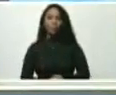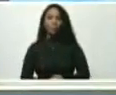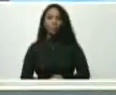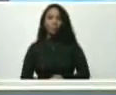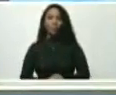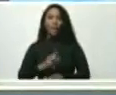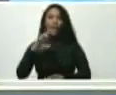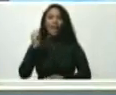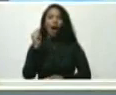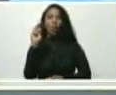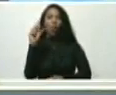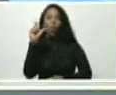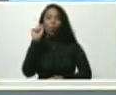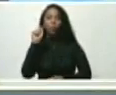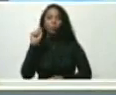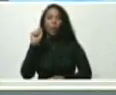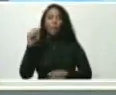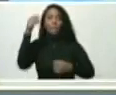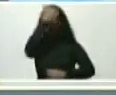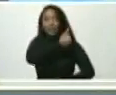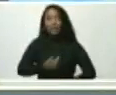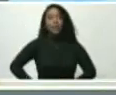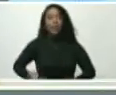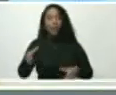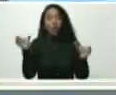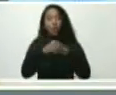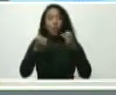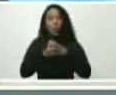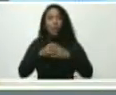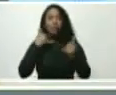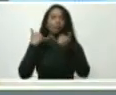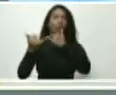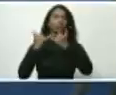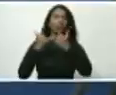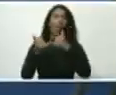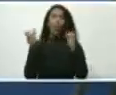Raúl Rodríguez, presidente de la Cámara de Cerveceros Artesanales.